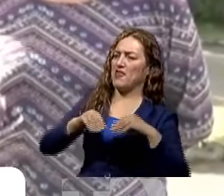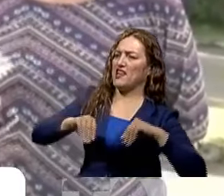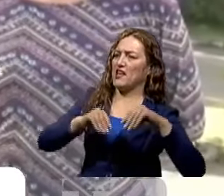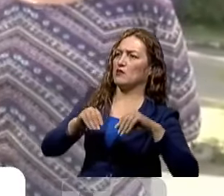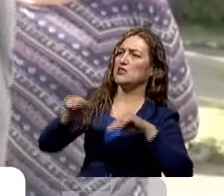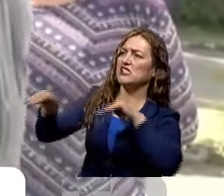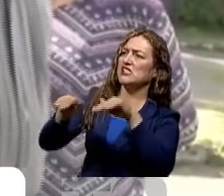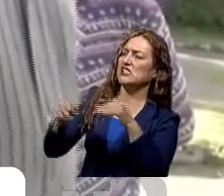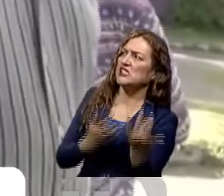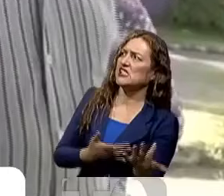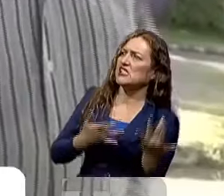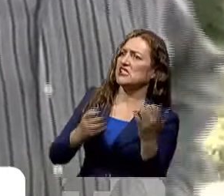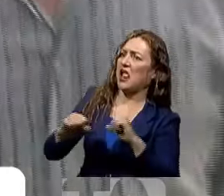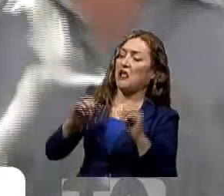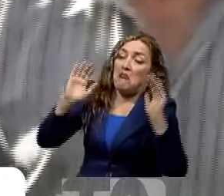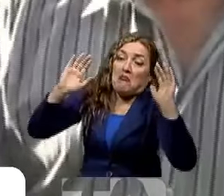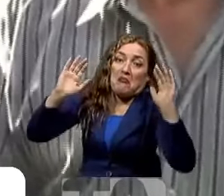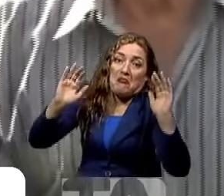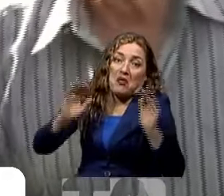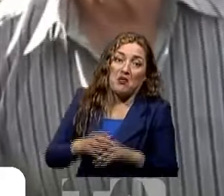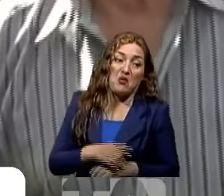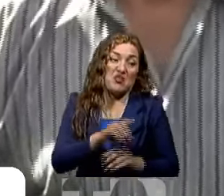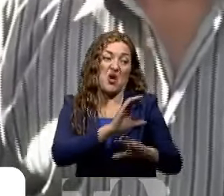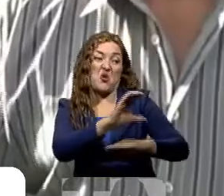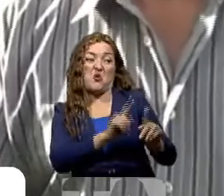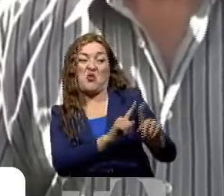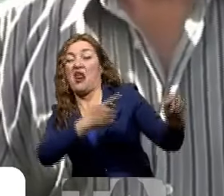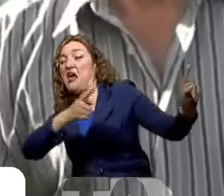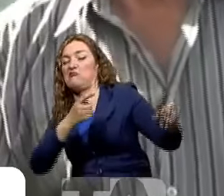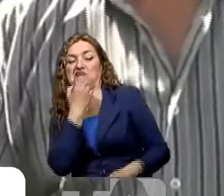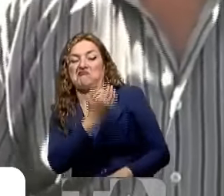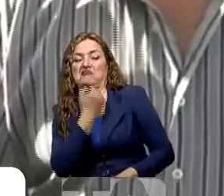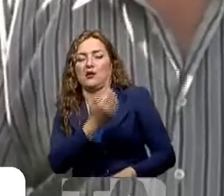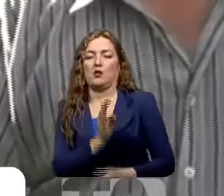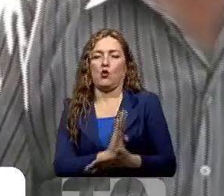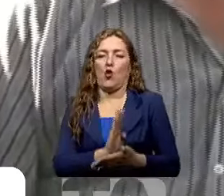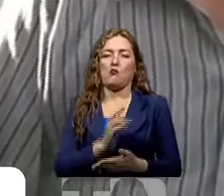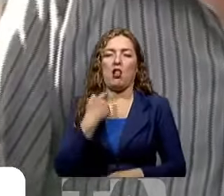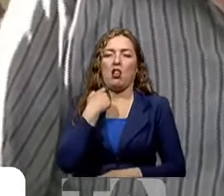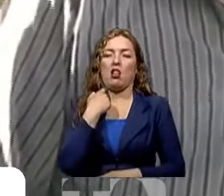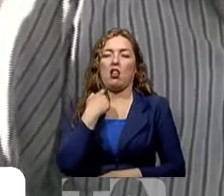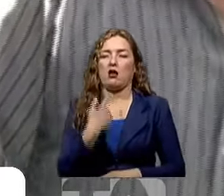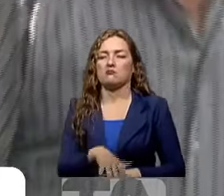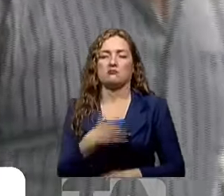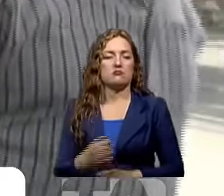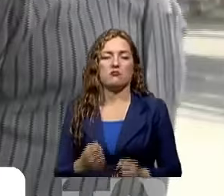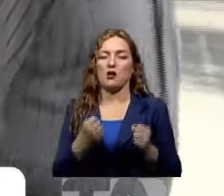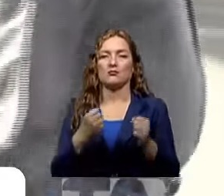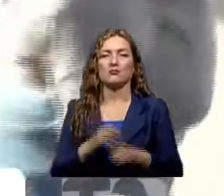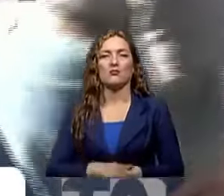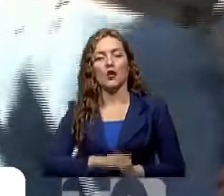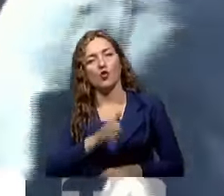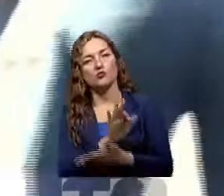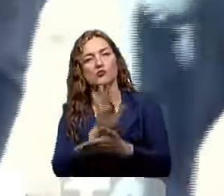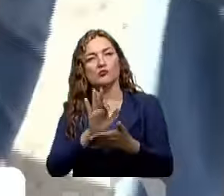gestión. Como esto está afuera, creo que no les interesa, pero para nosotros como barrio sí nos está afectando y mucho. Así es, vamos a hablar con